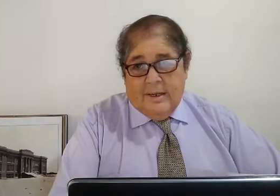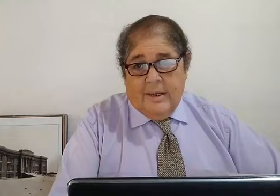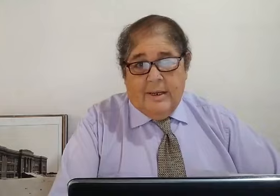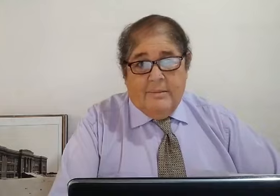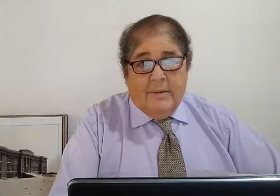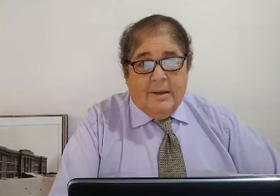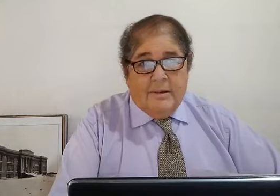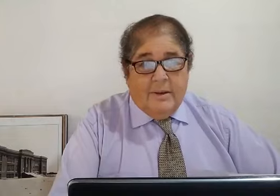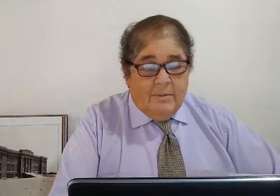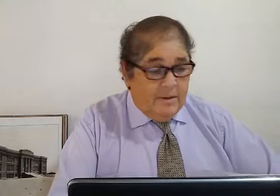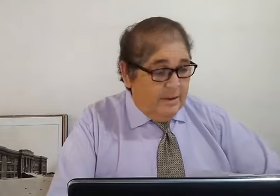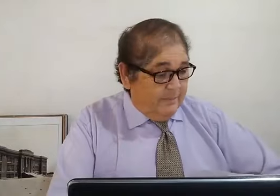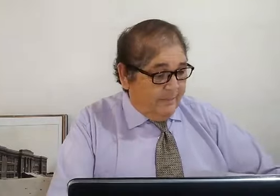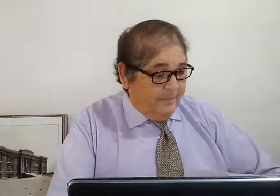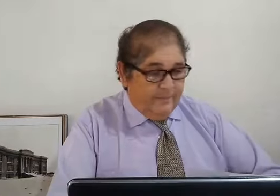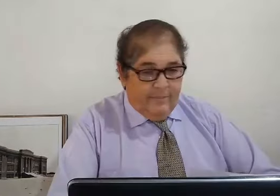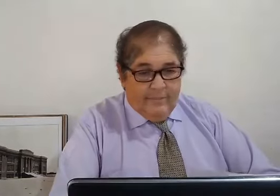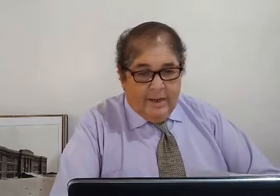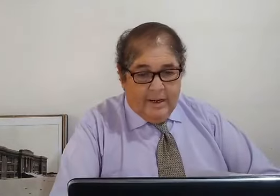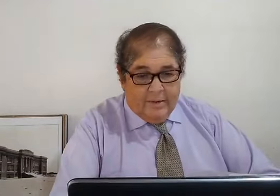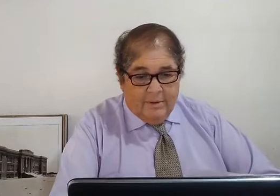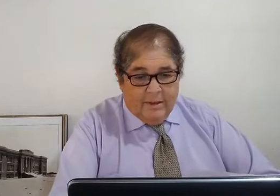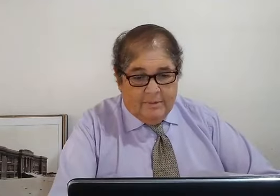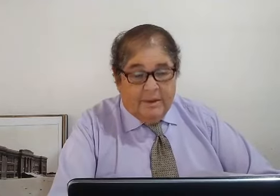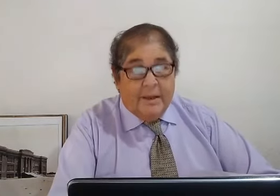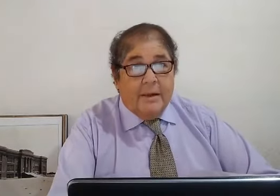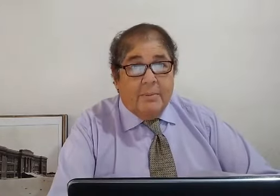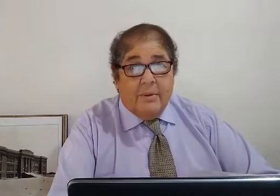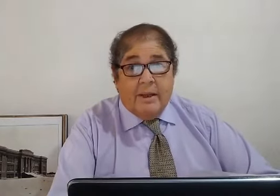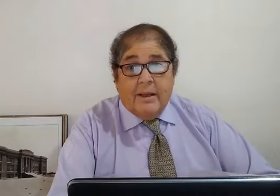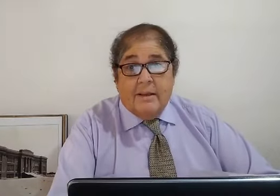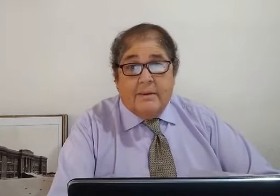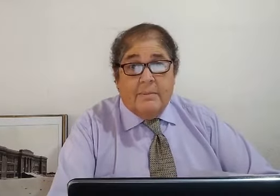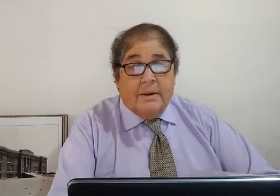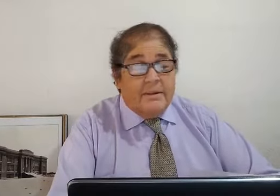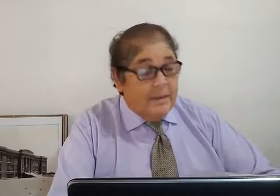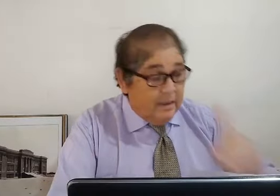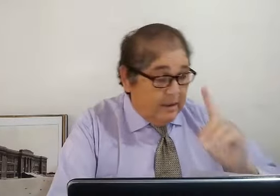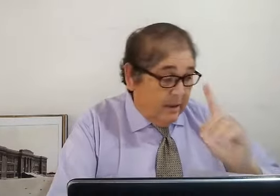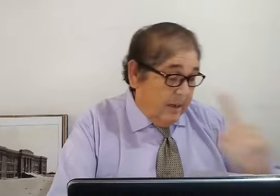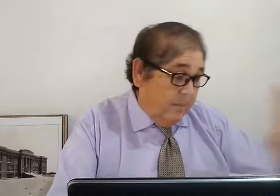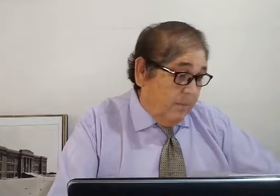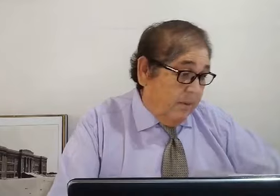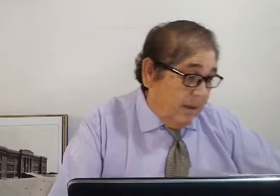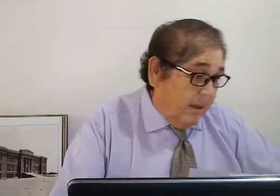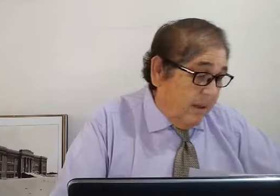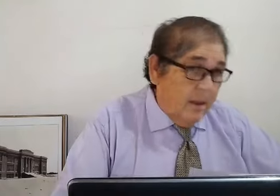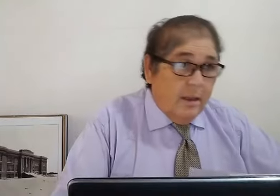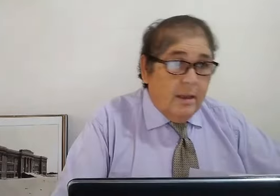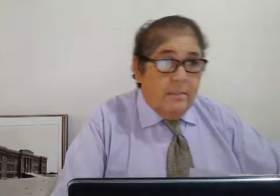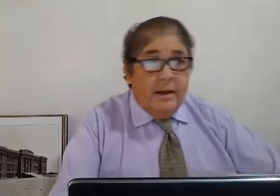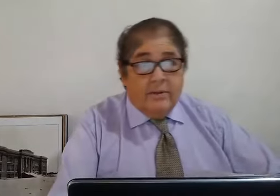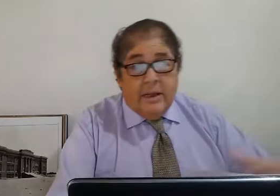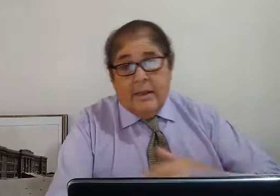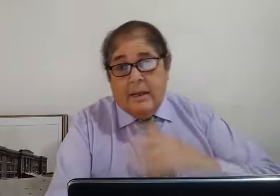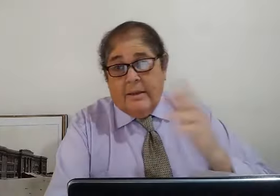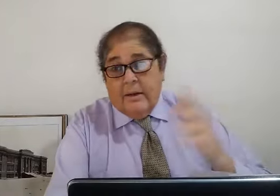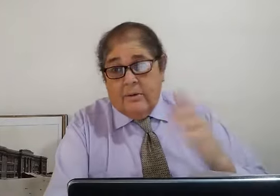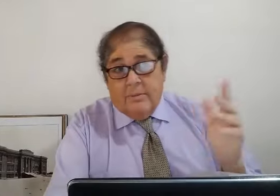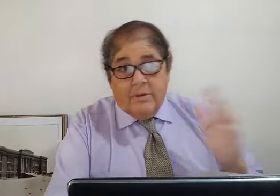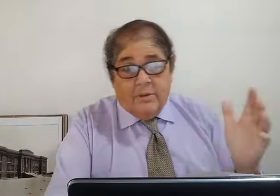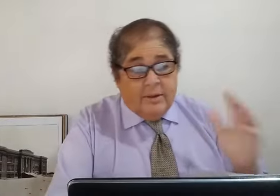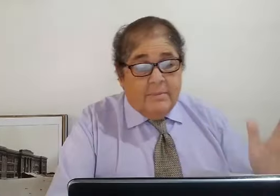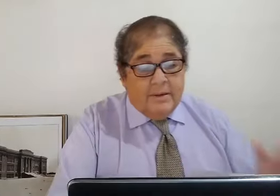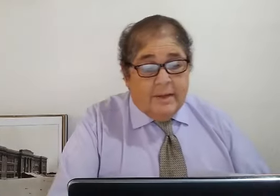Sí, este hombre, y le voy a explicar por qué, es el presidente de la República. Verá usted, entre